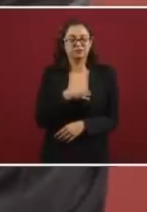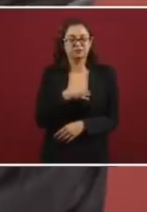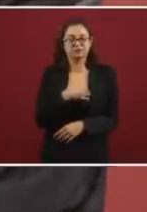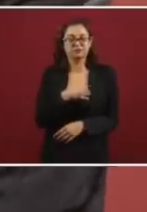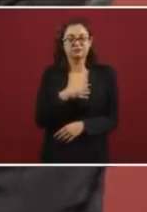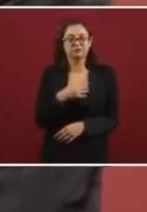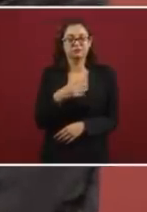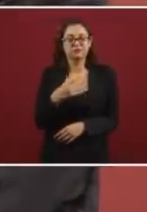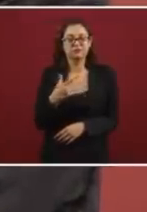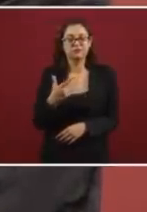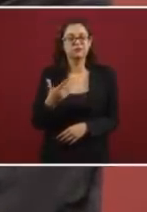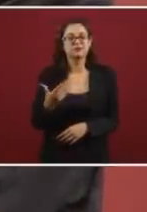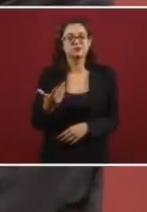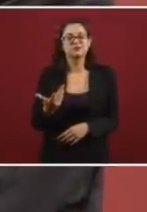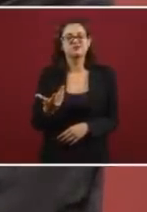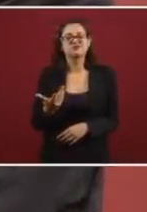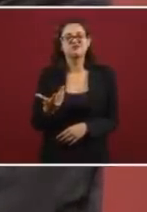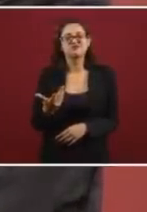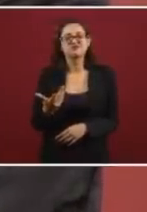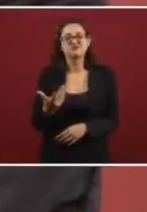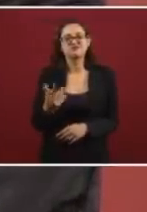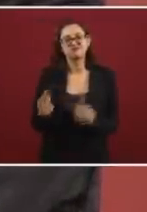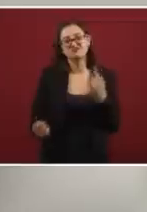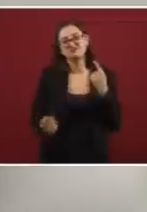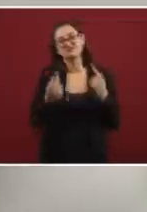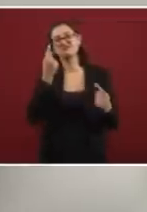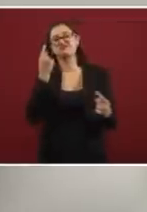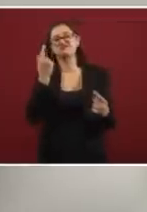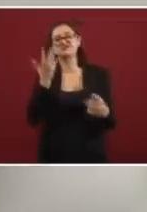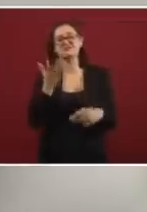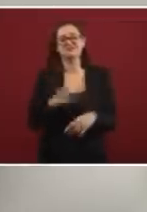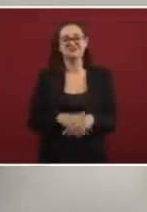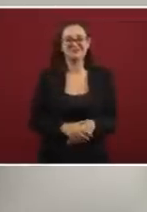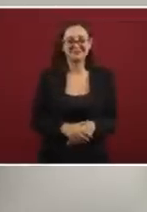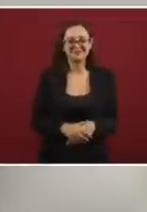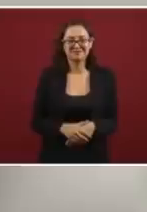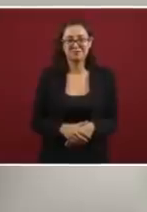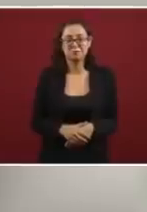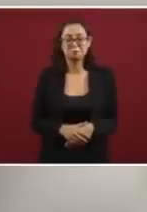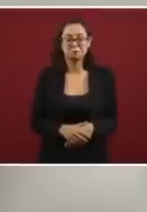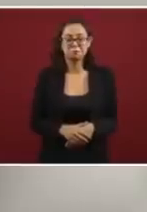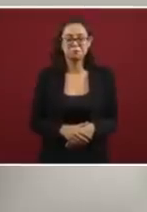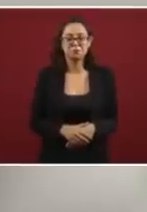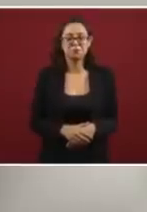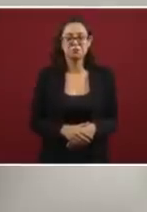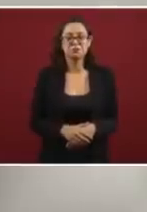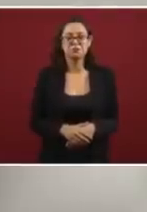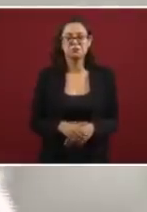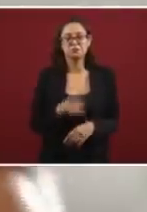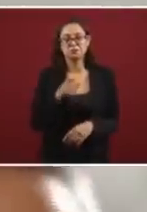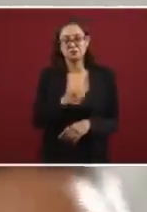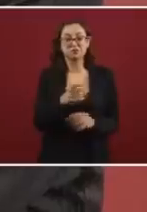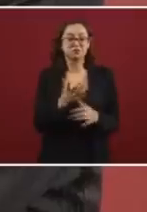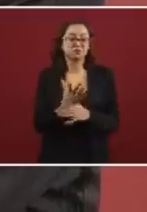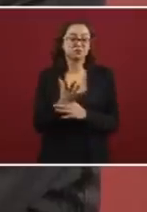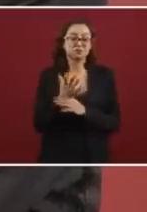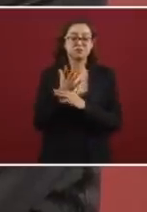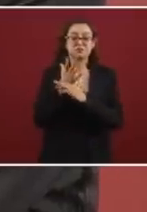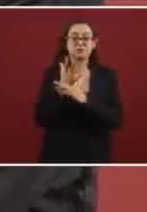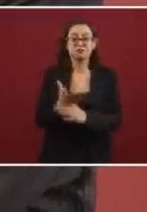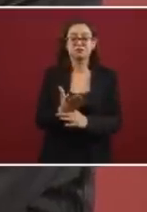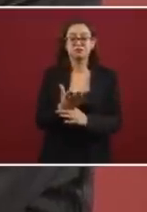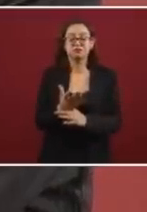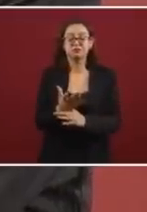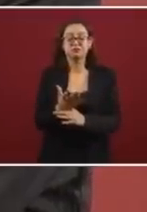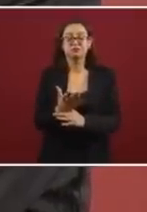es una de las partes ofendidas es el que contrata de acuerdo a la información periodística a una